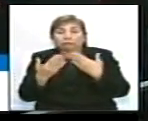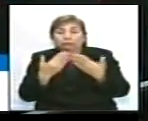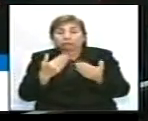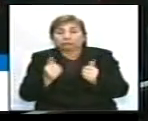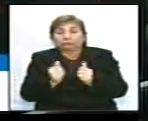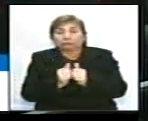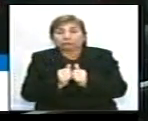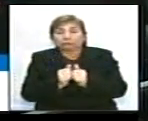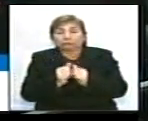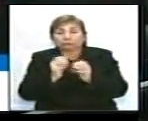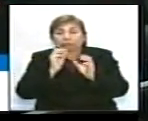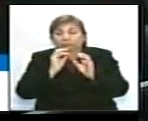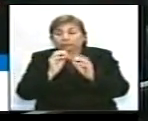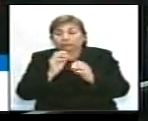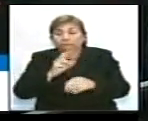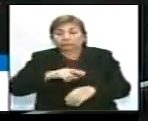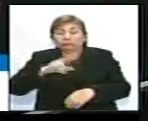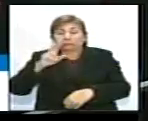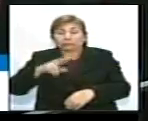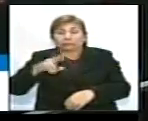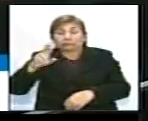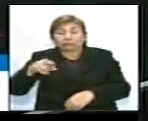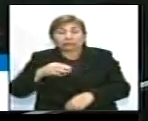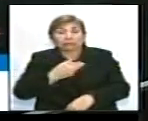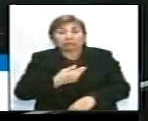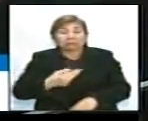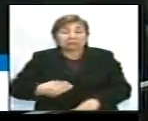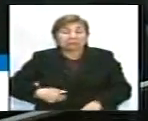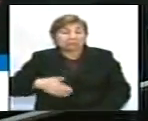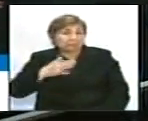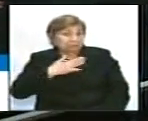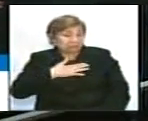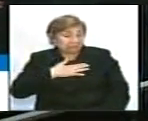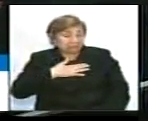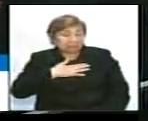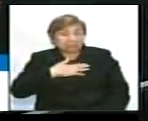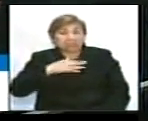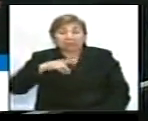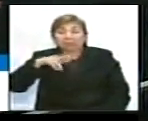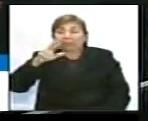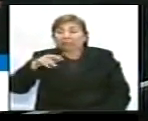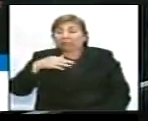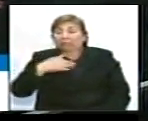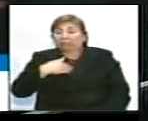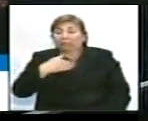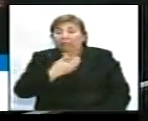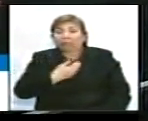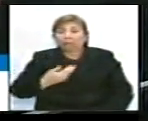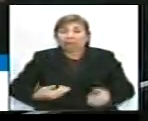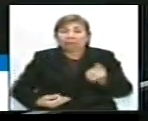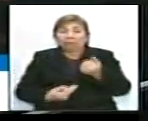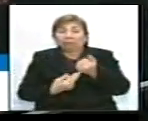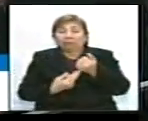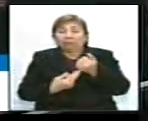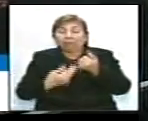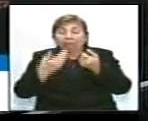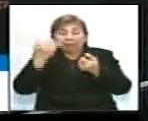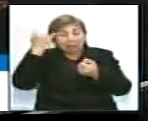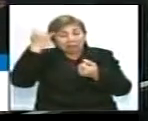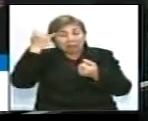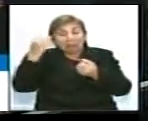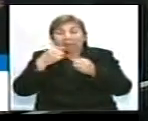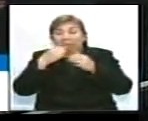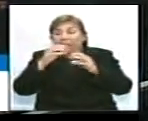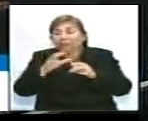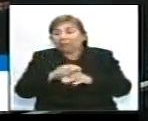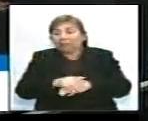los gobiernos regionales, porque en mi región, conversando con el gobernador, dándole una idea, quizás es una